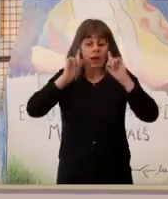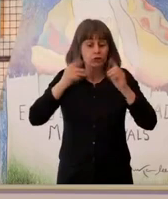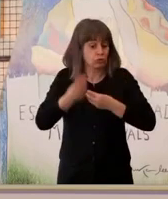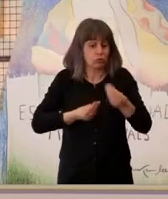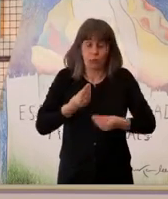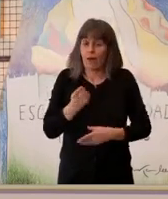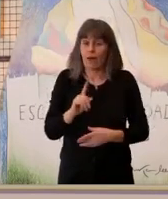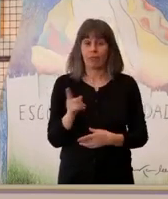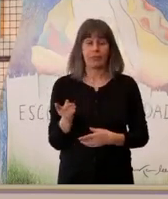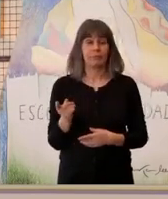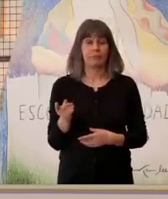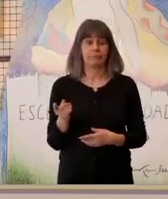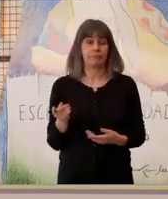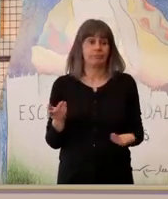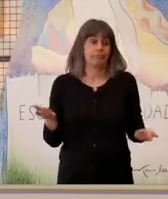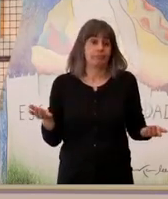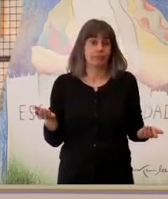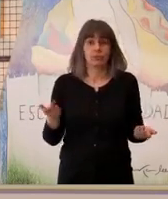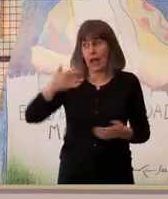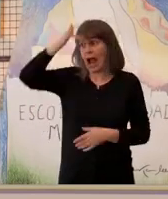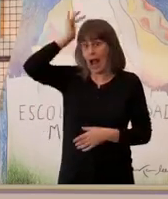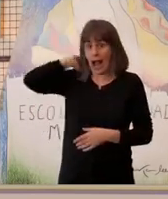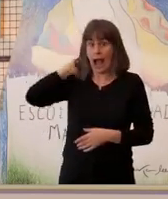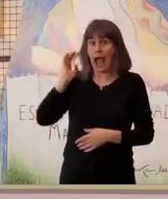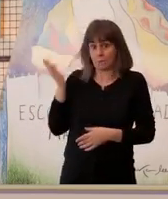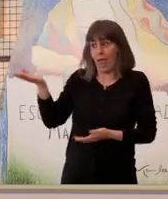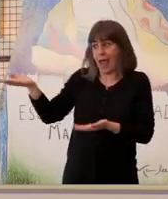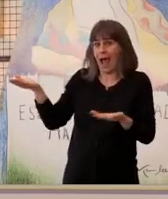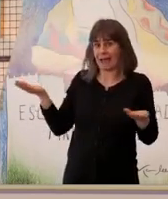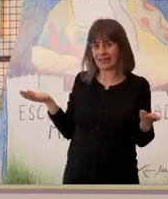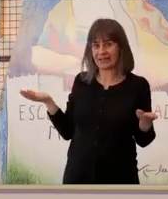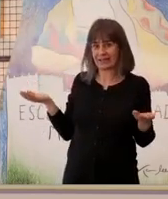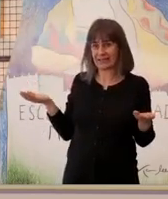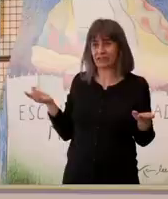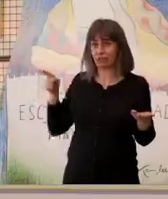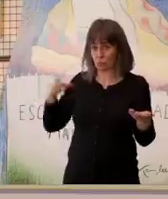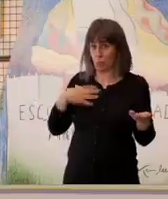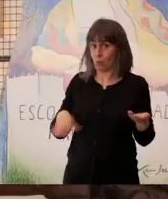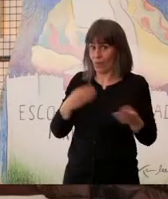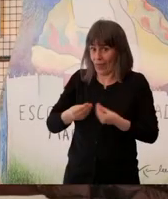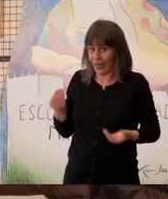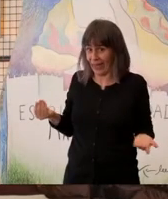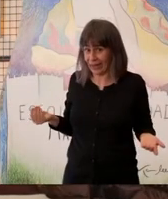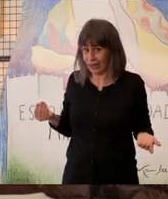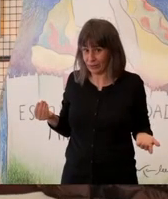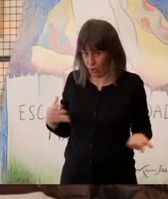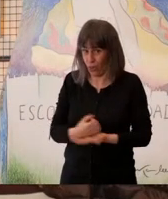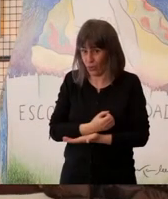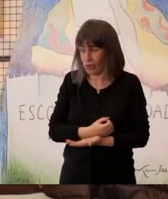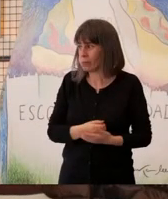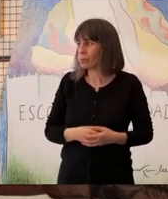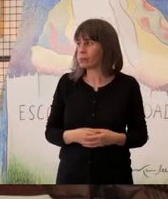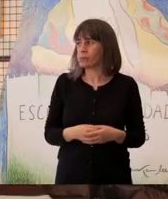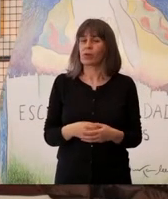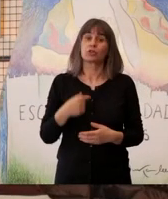así Carmela tú que lo puedes todo digo